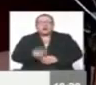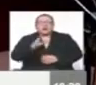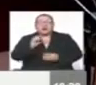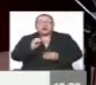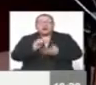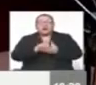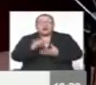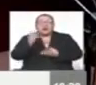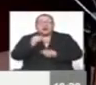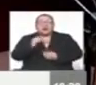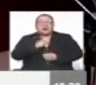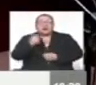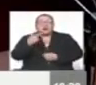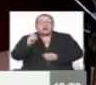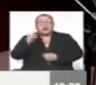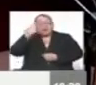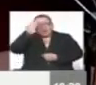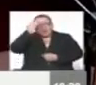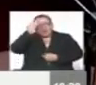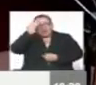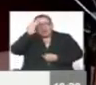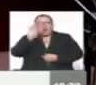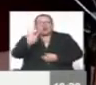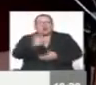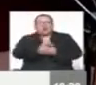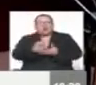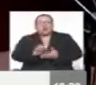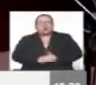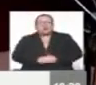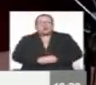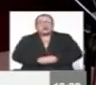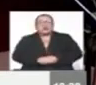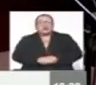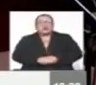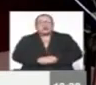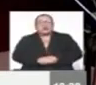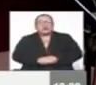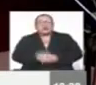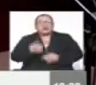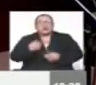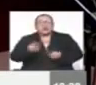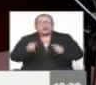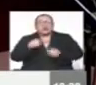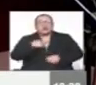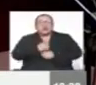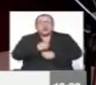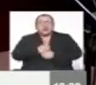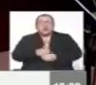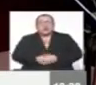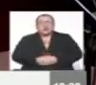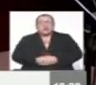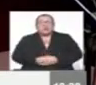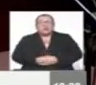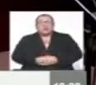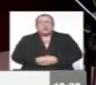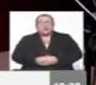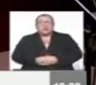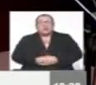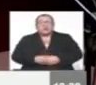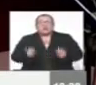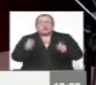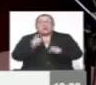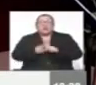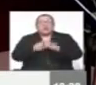amistad no o el llevarse bien con un congresista un colega no porque nos vemos todos los días o trabajamos